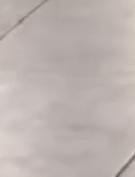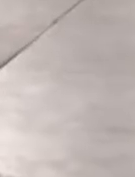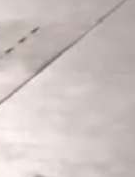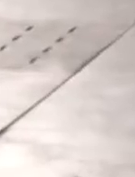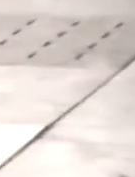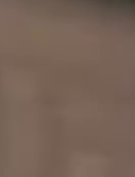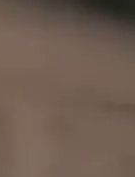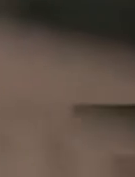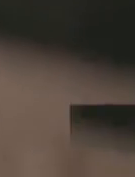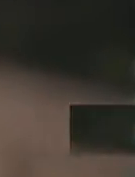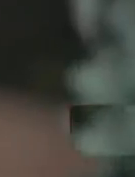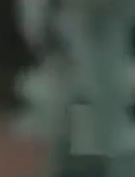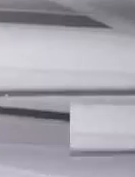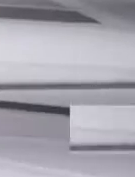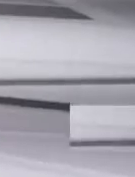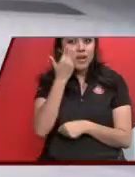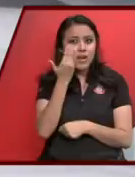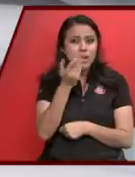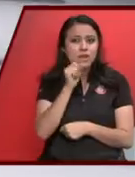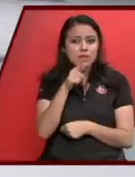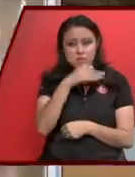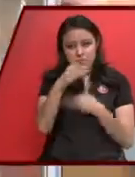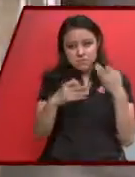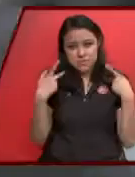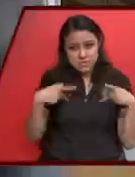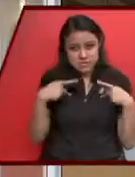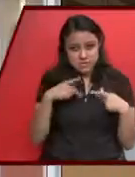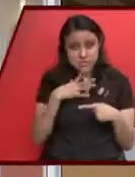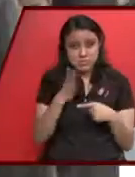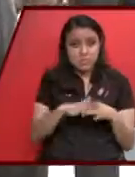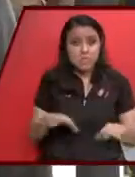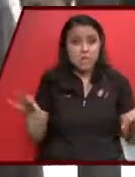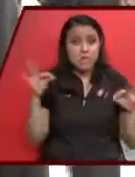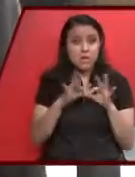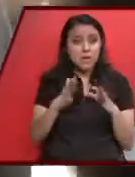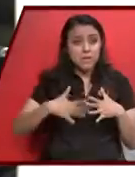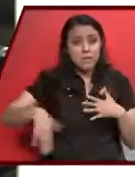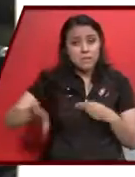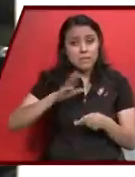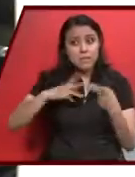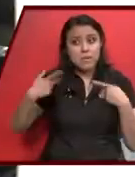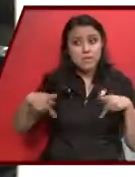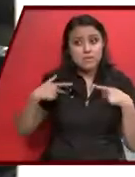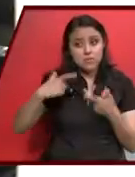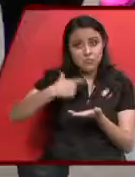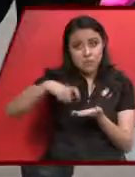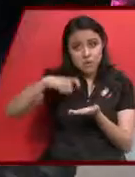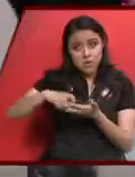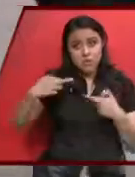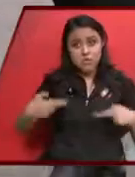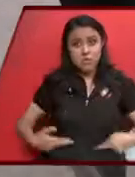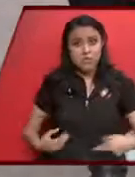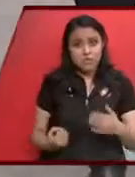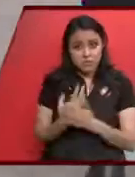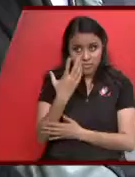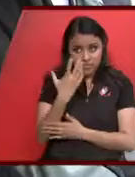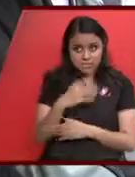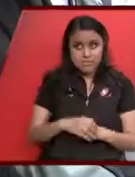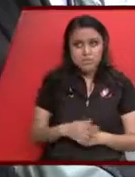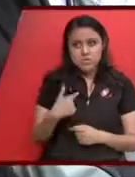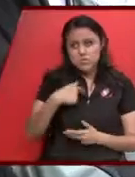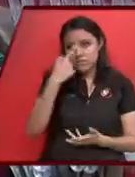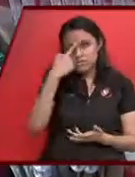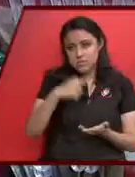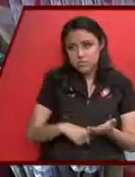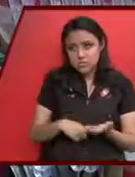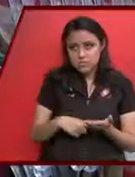misma dinámica, pues con el afán de estar en tendencia, una gran cantidad de la población compra ropa nueva. Parece que nunca es